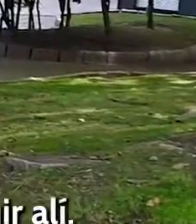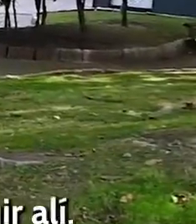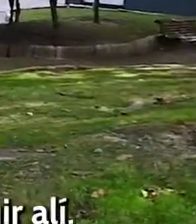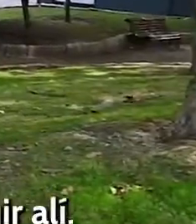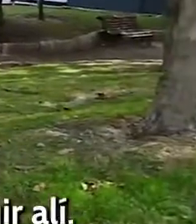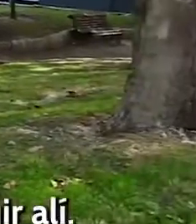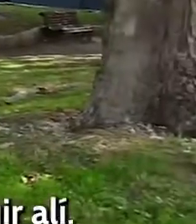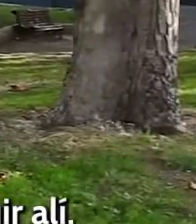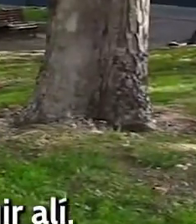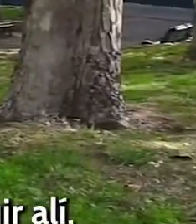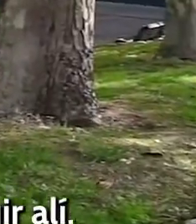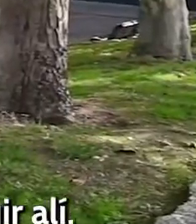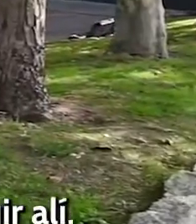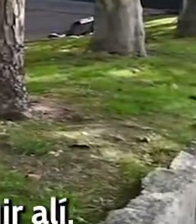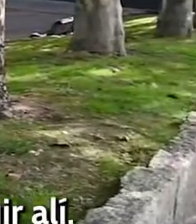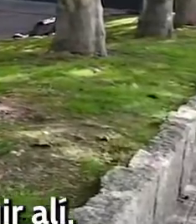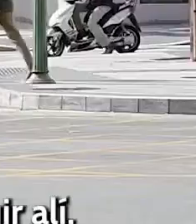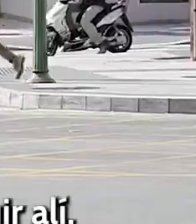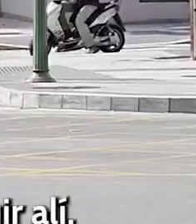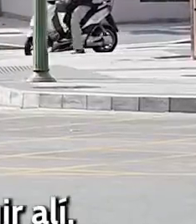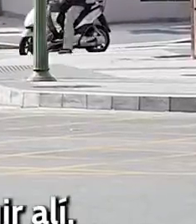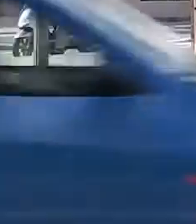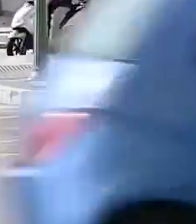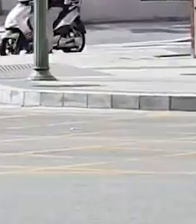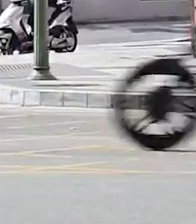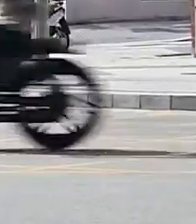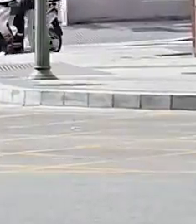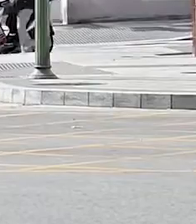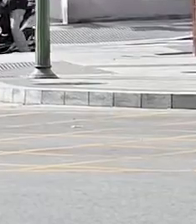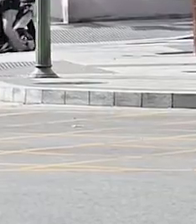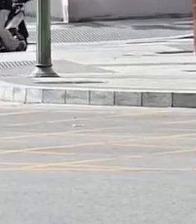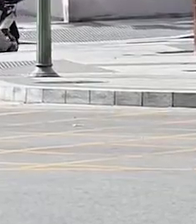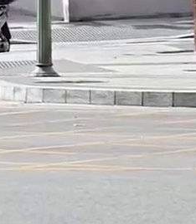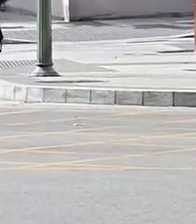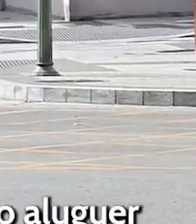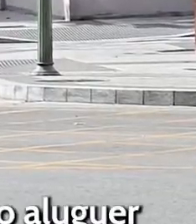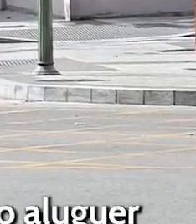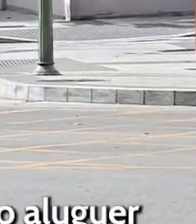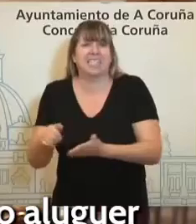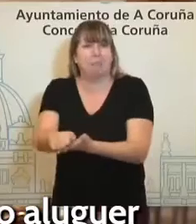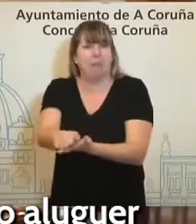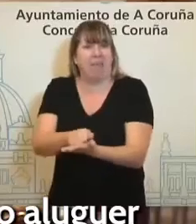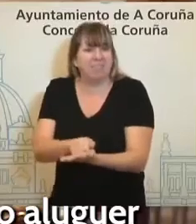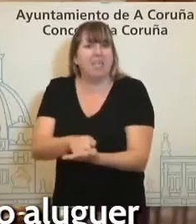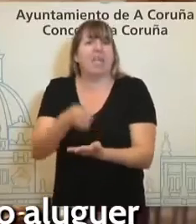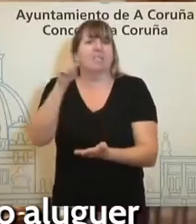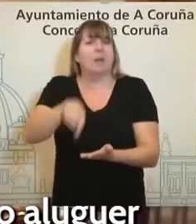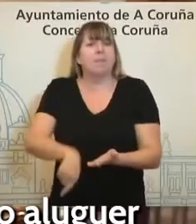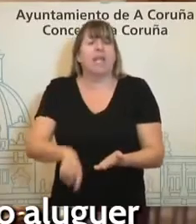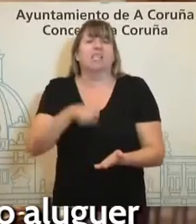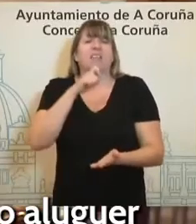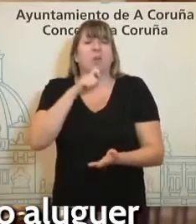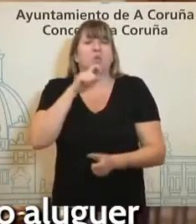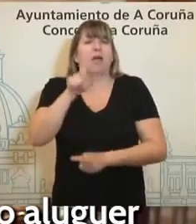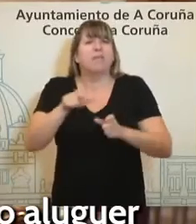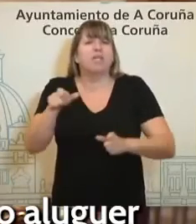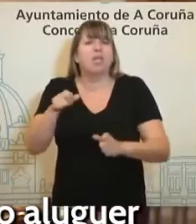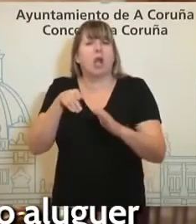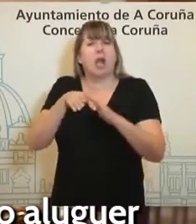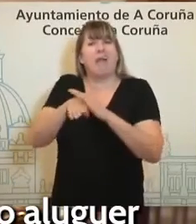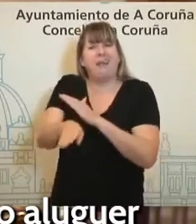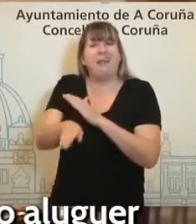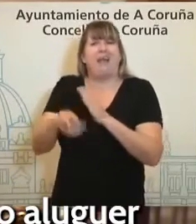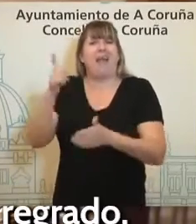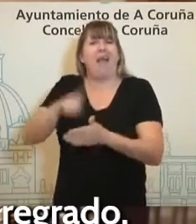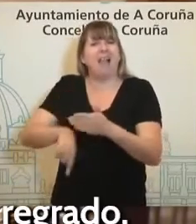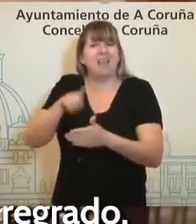necesidades que detectamos nos barrios van seguir ali. Van seguir as casas baleiras, van seguir a dificultade de moitas persoas para pagar o